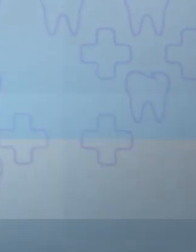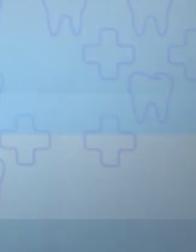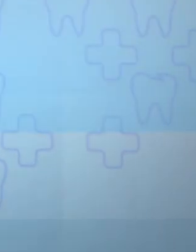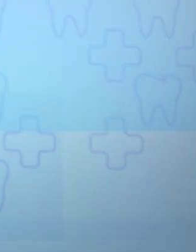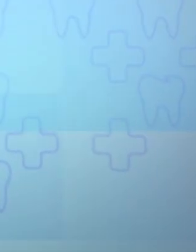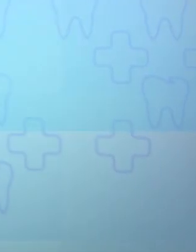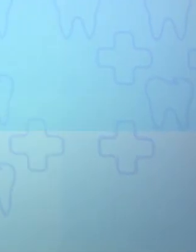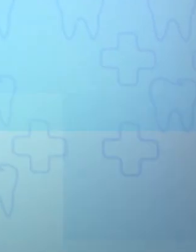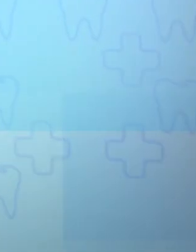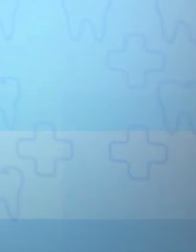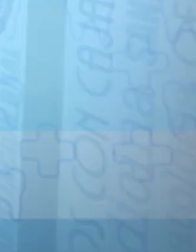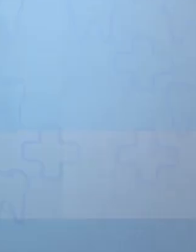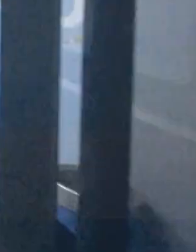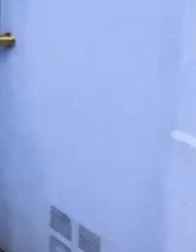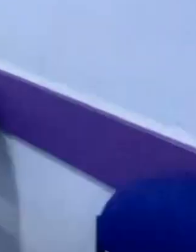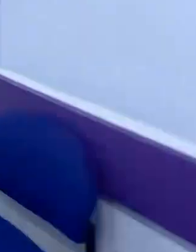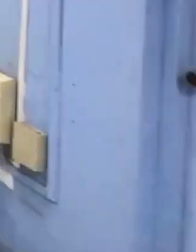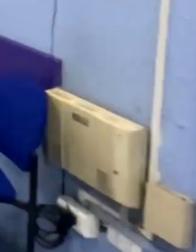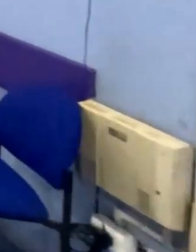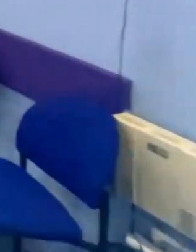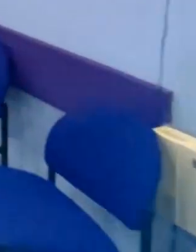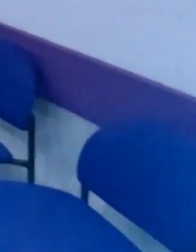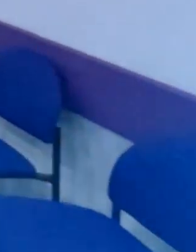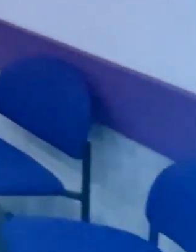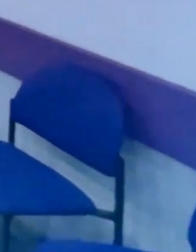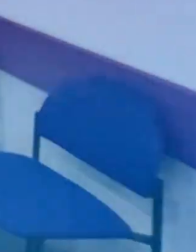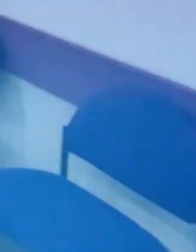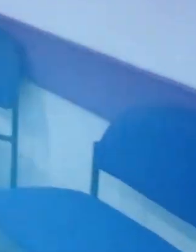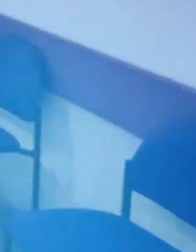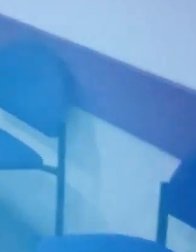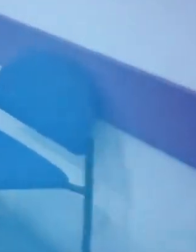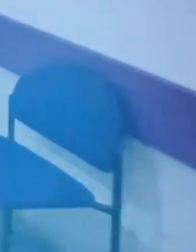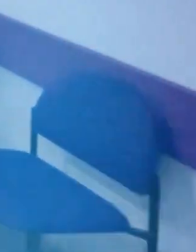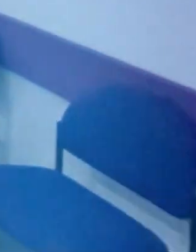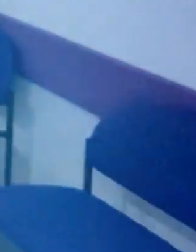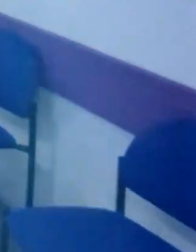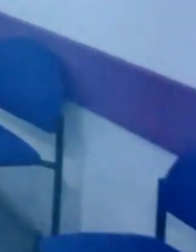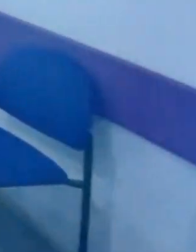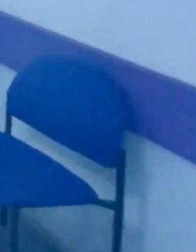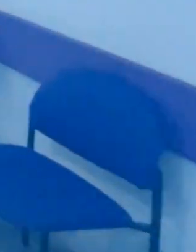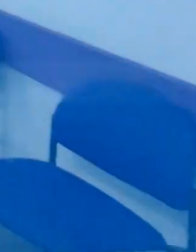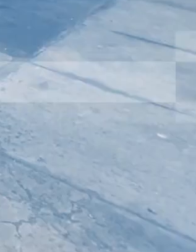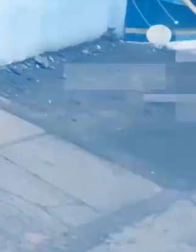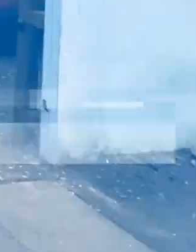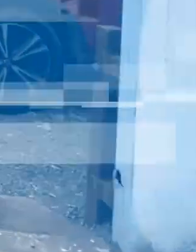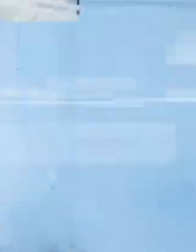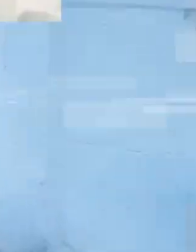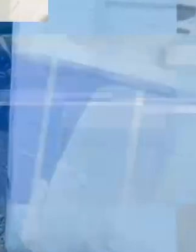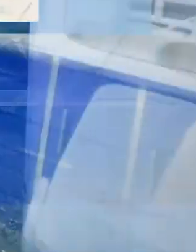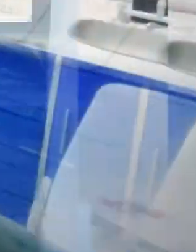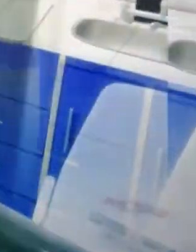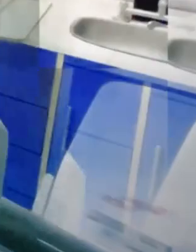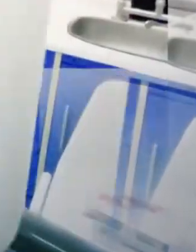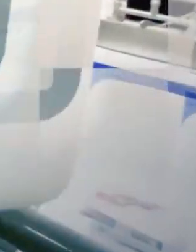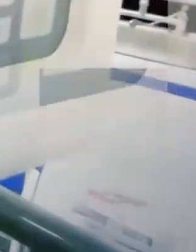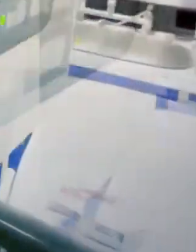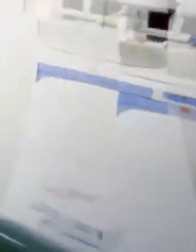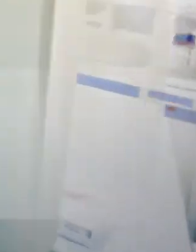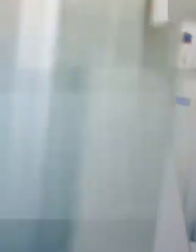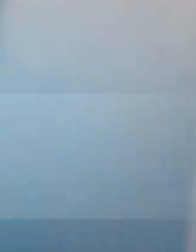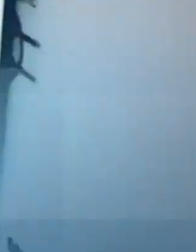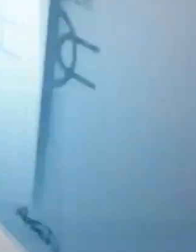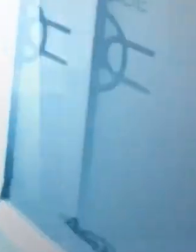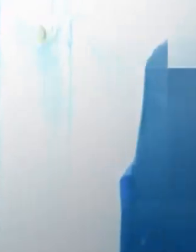Desde el año 2003, el Centro Médico Sedent no ha dejado de crecer y modernizarse para ofrecer una excelente atención